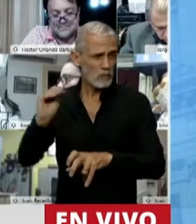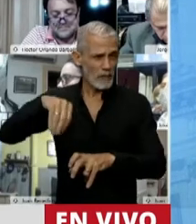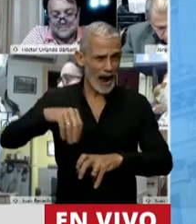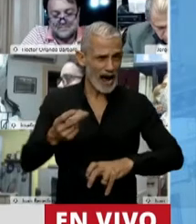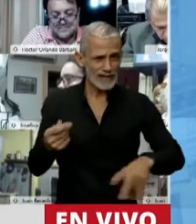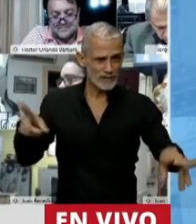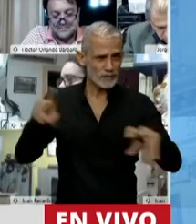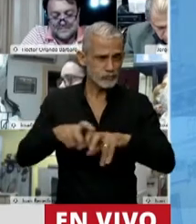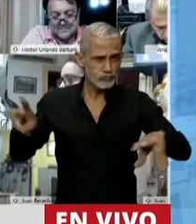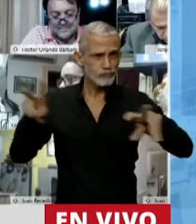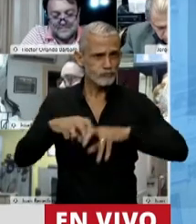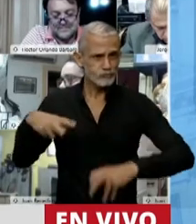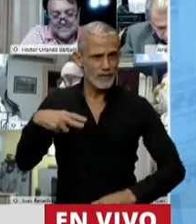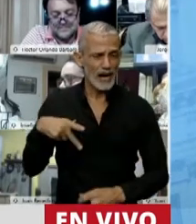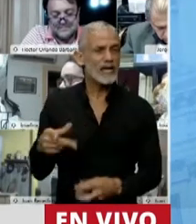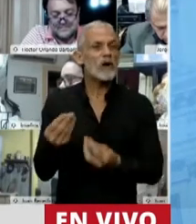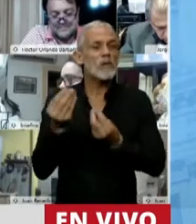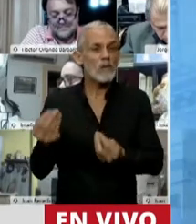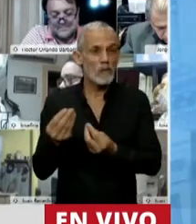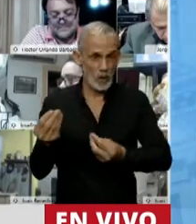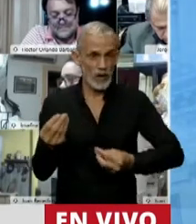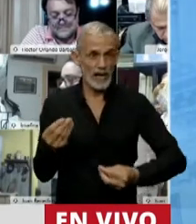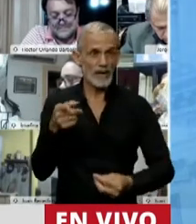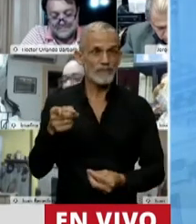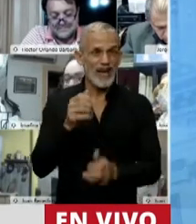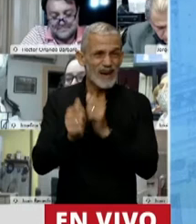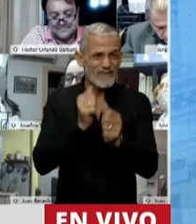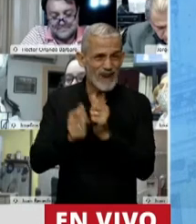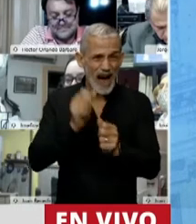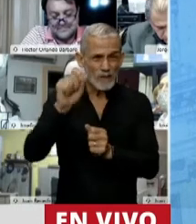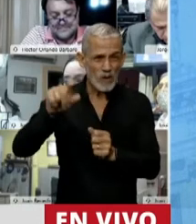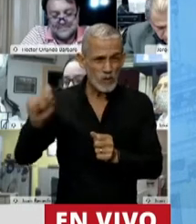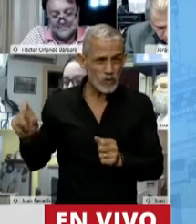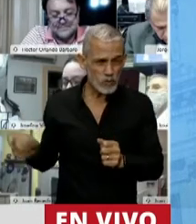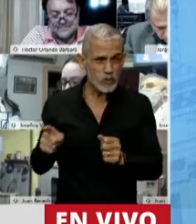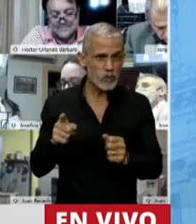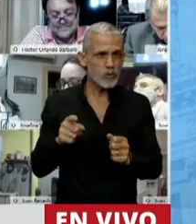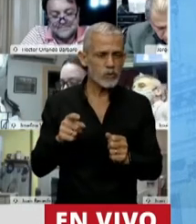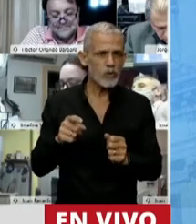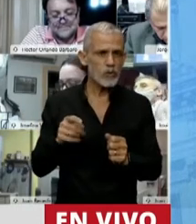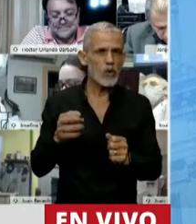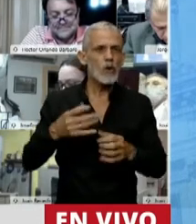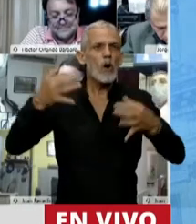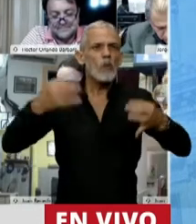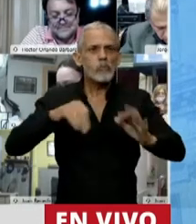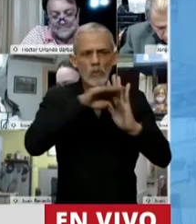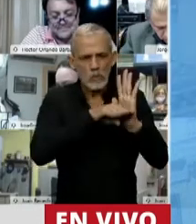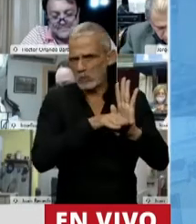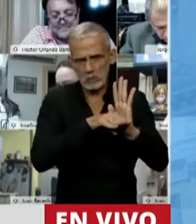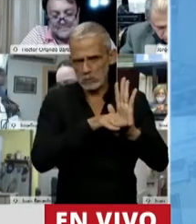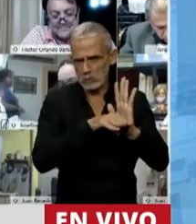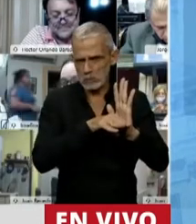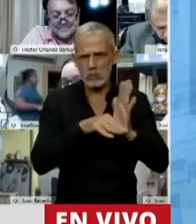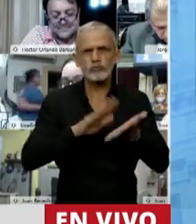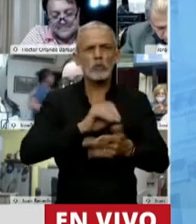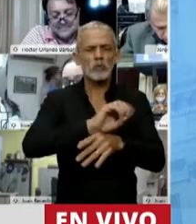más porque ni siquiera en sus fábricas en sus empresas cumplieron el protocolo del